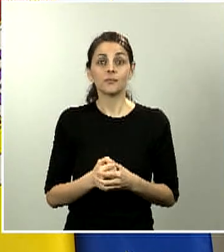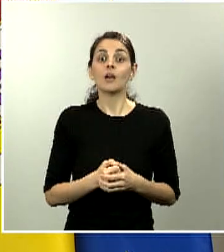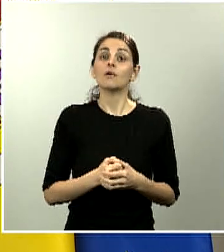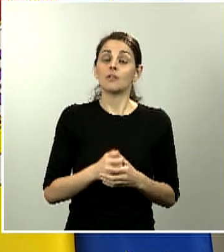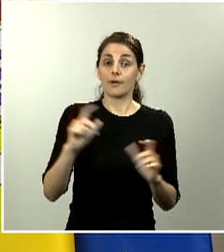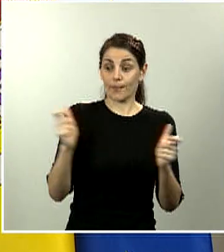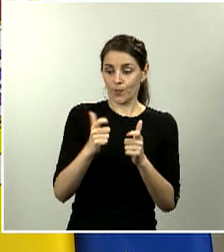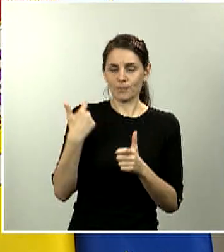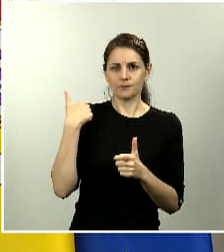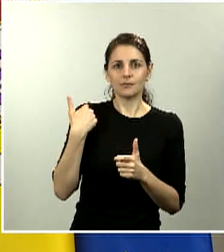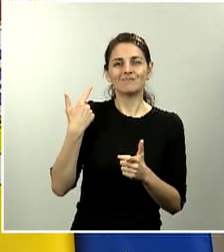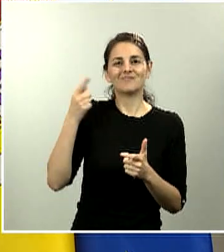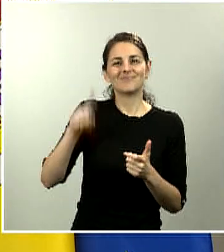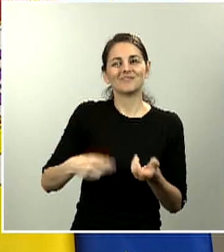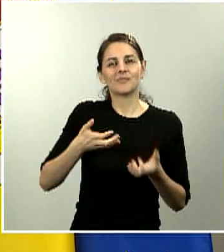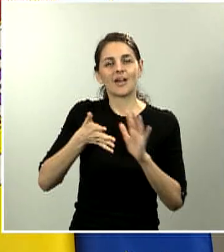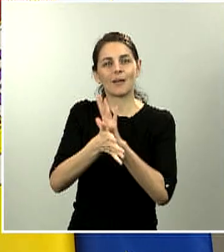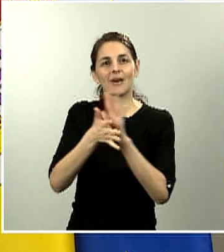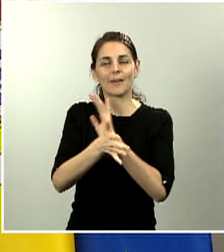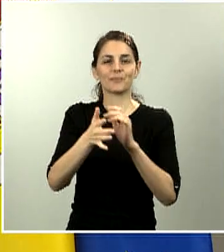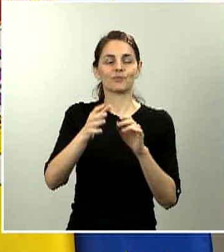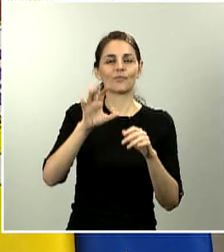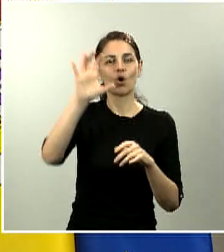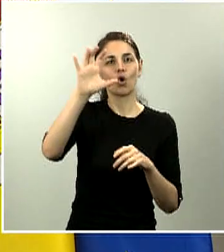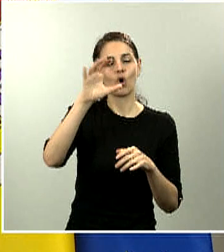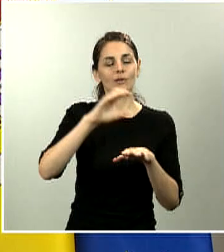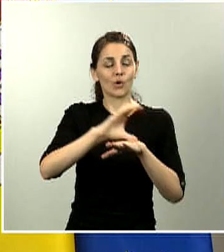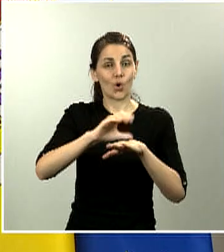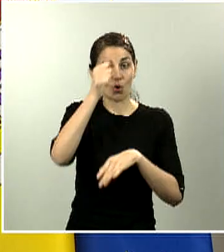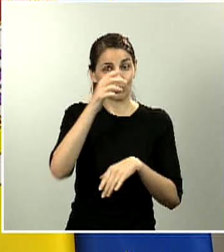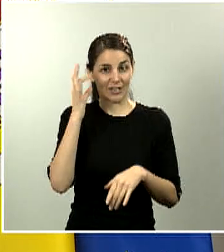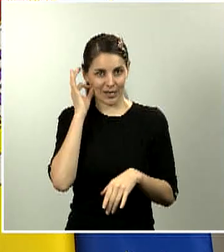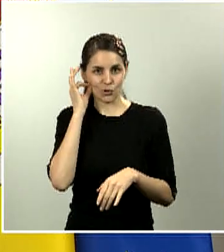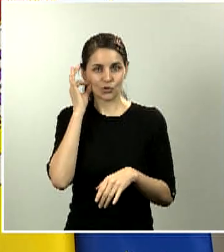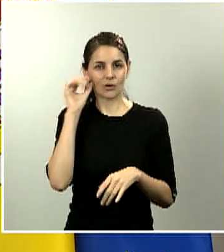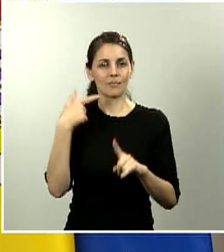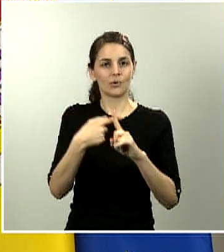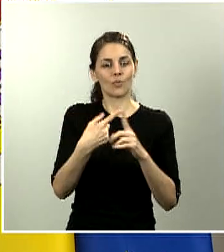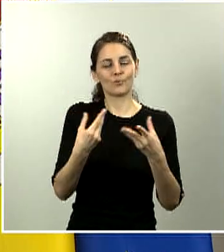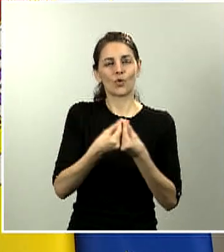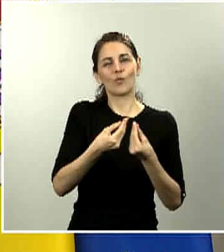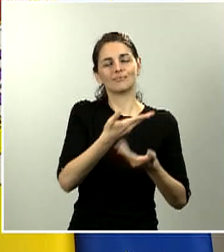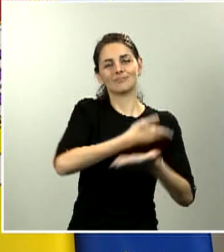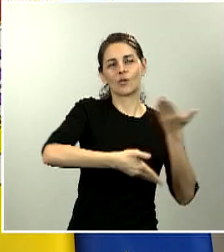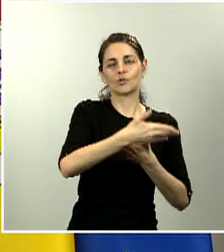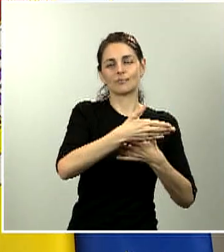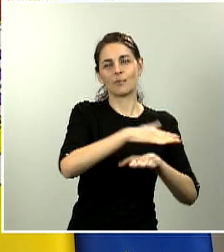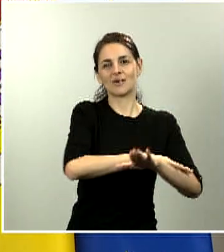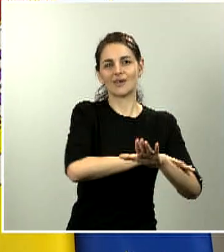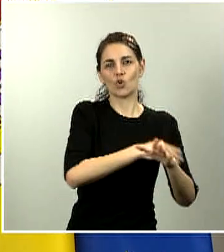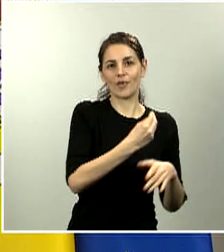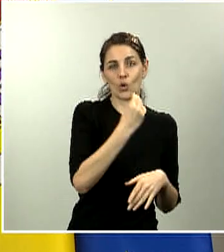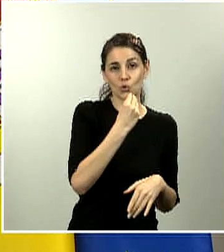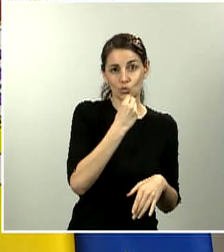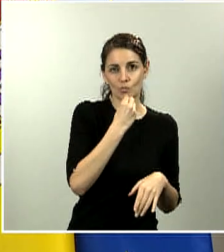colaboración con el Ministerio de Consumo, estamos ultimando una nueva orden para regular los precios, el etiquetado y la información imprescindible